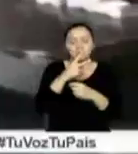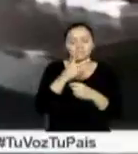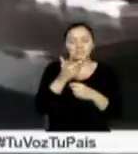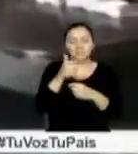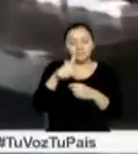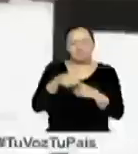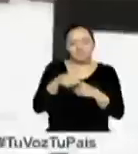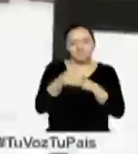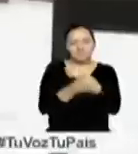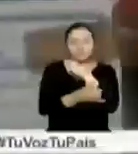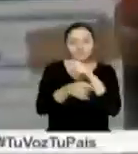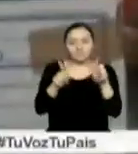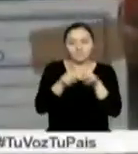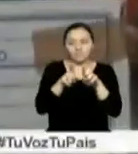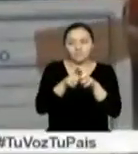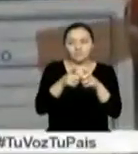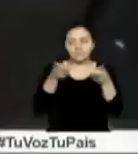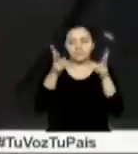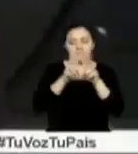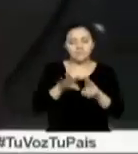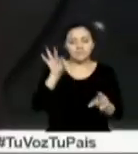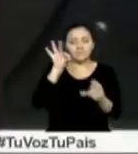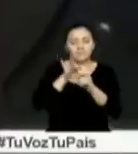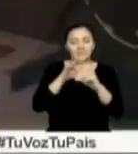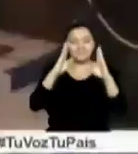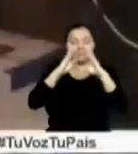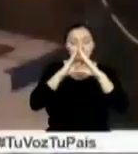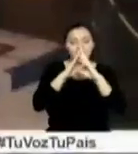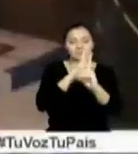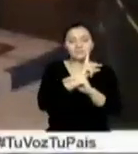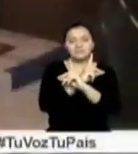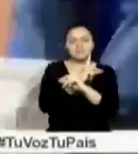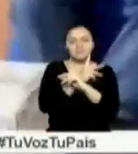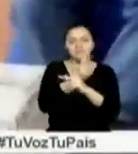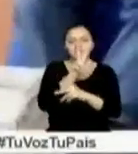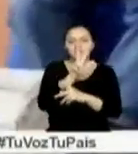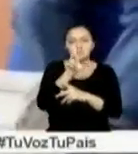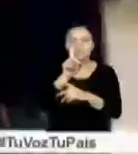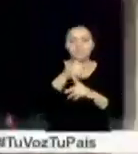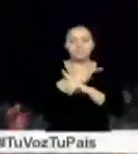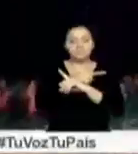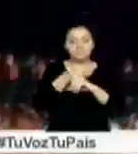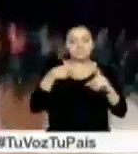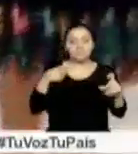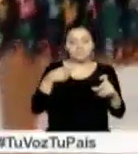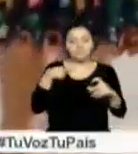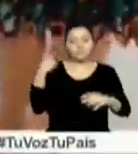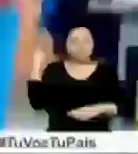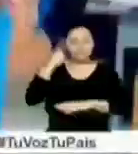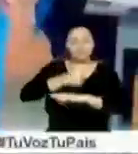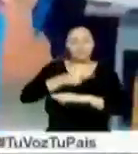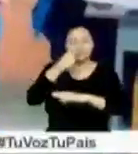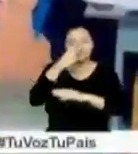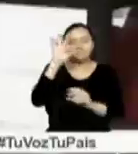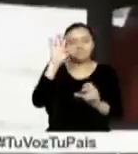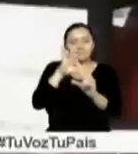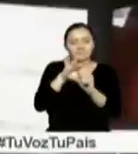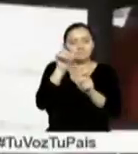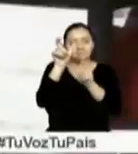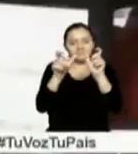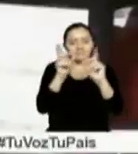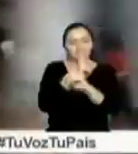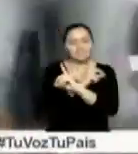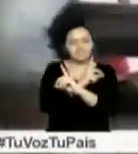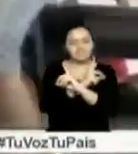del país así como también el voto en casa a realizarse el 31 de marzo jornada en la que sufragará personas con